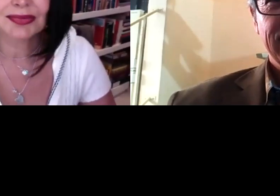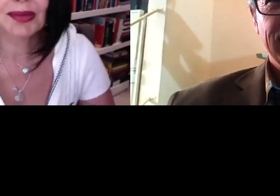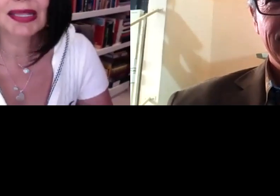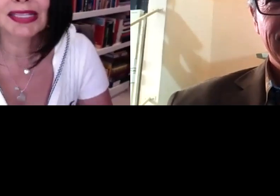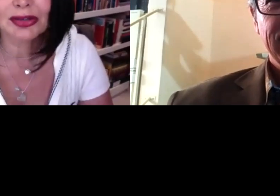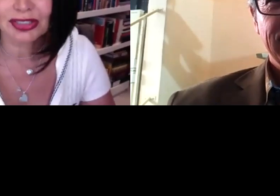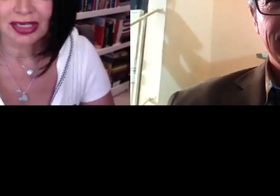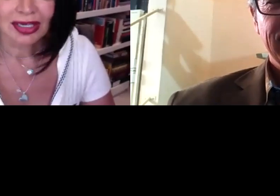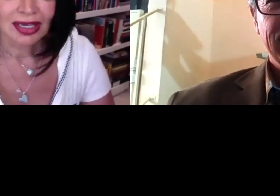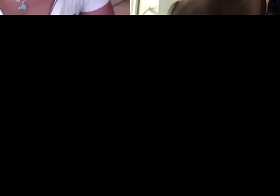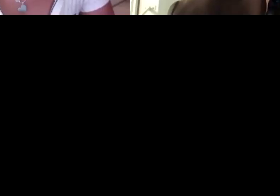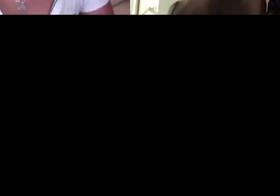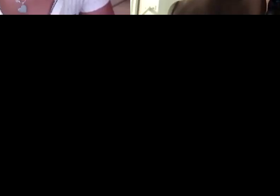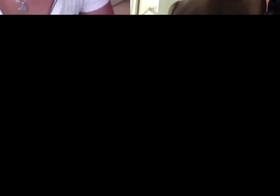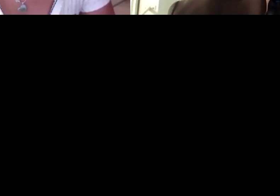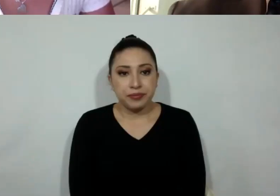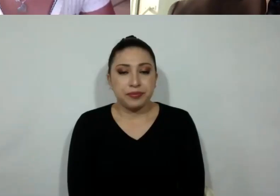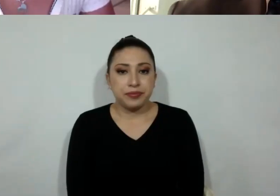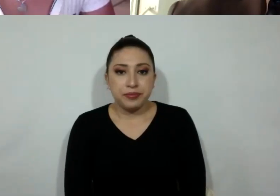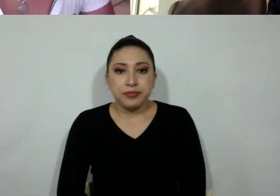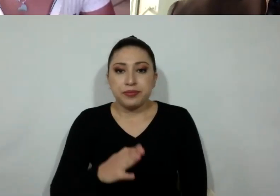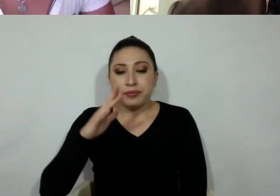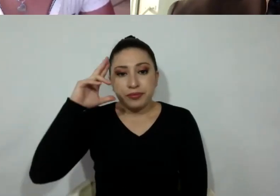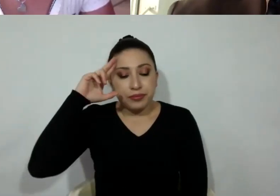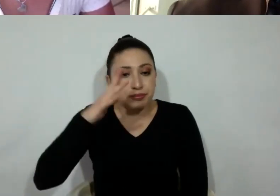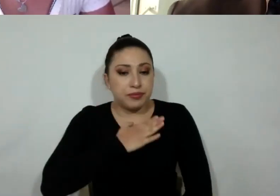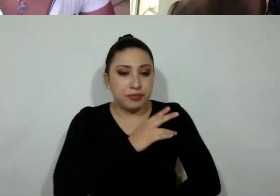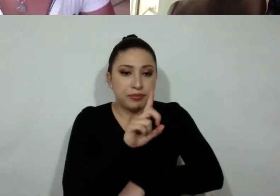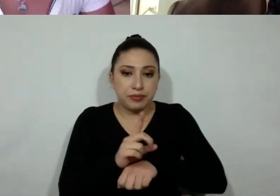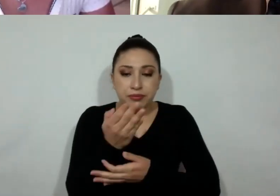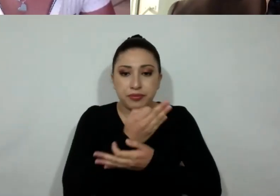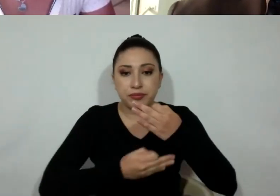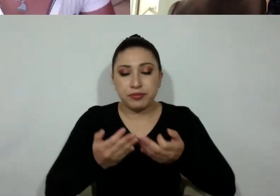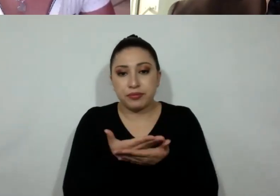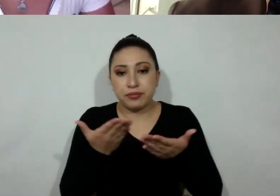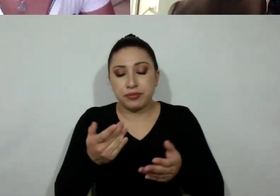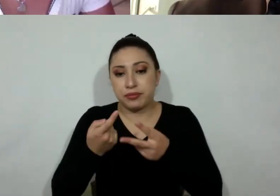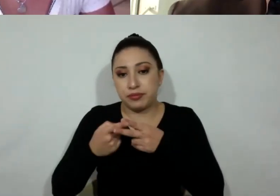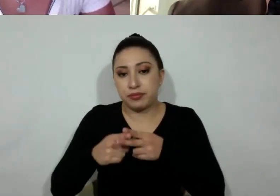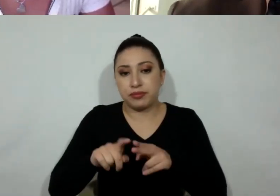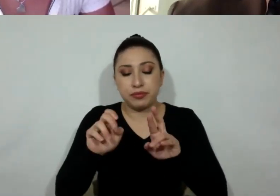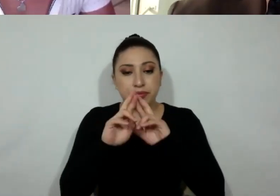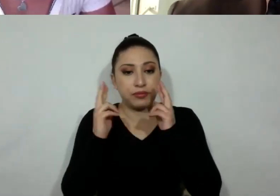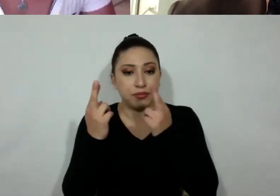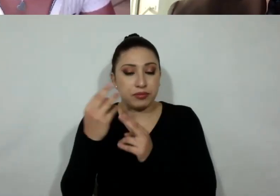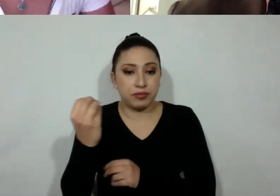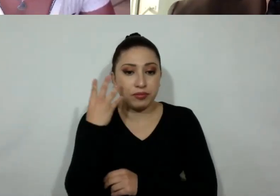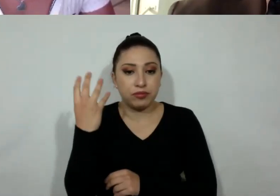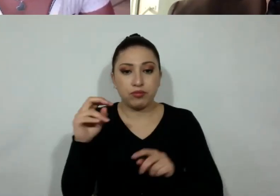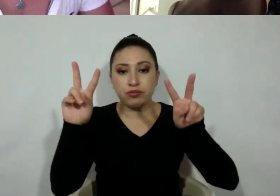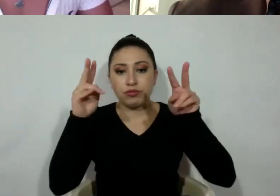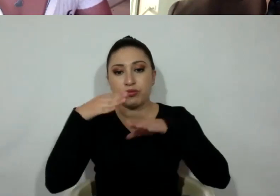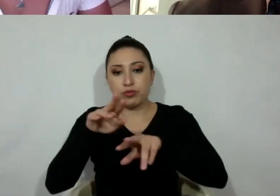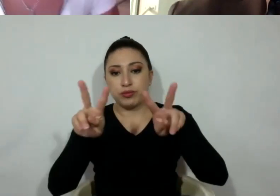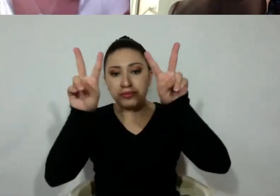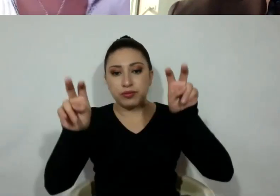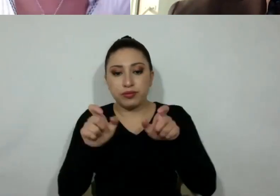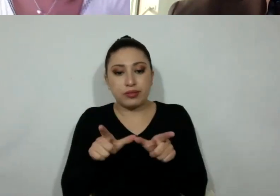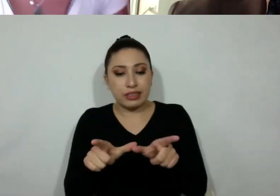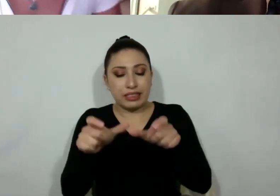gracias. Bienvenidos. Estoy muy contenta porque estamos iniciando este ciclo de conferencias sobre seguridad ciudadana y pública.